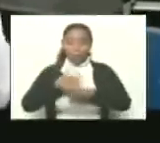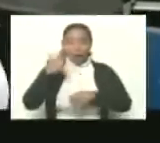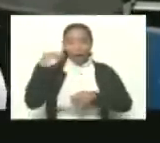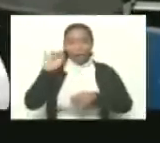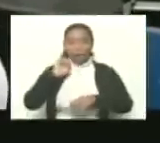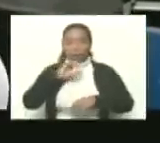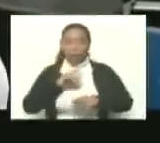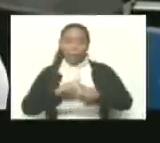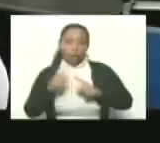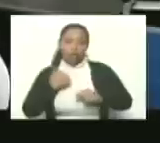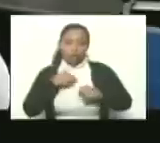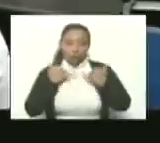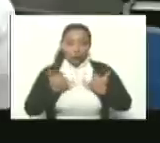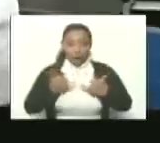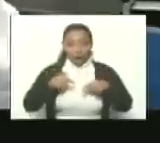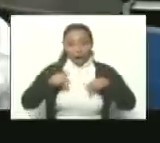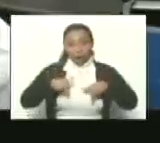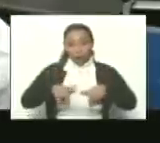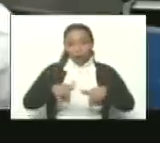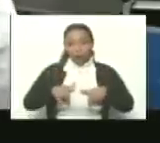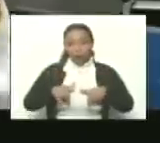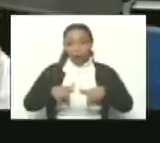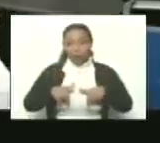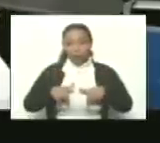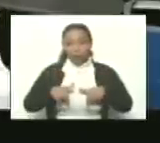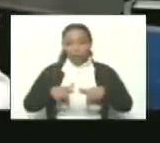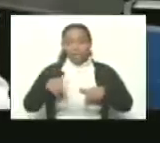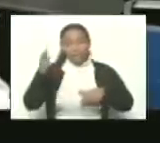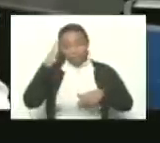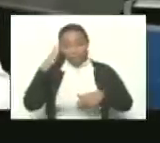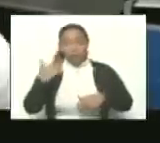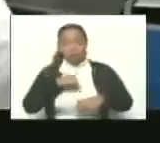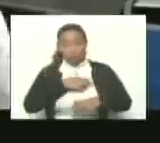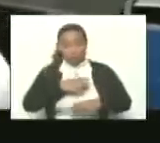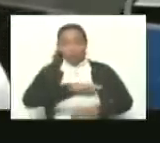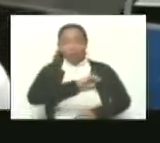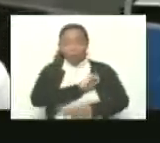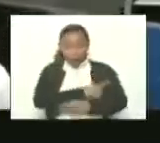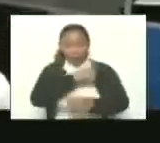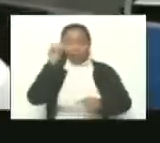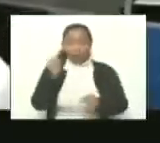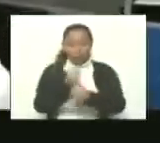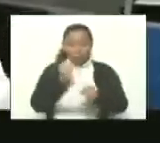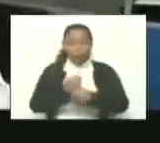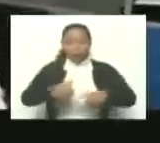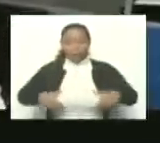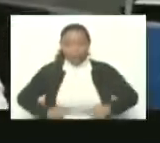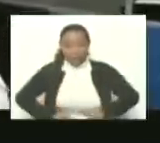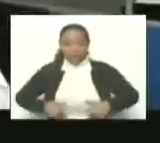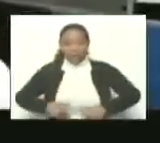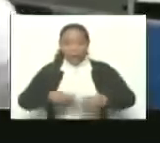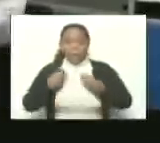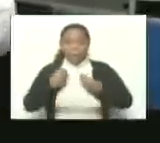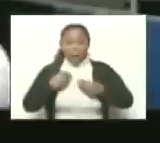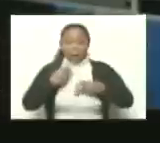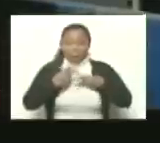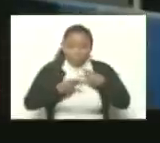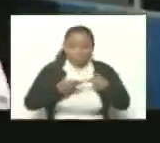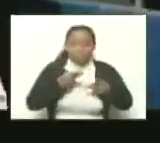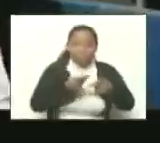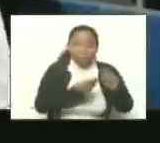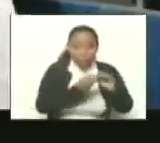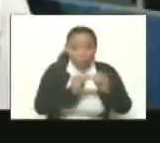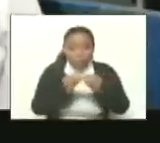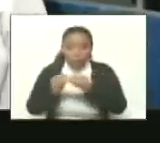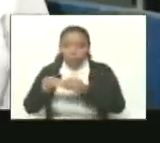presidente, el tema de la protección de los rubros que producimos allá en Mérida. De los rubros que pusimos allá en Mérida, para que, bueno, el